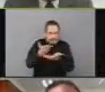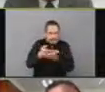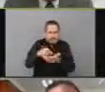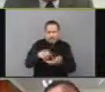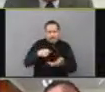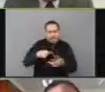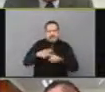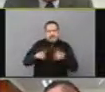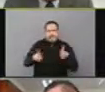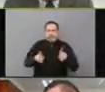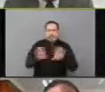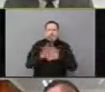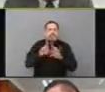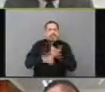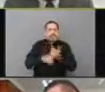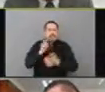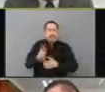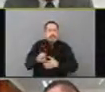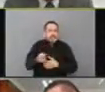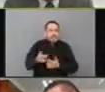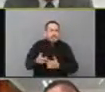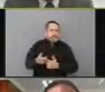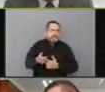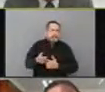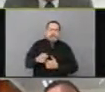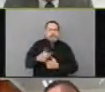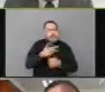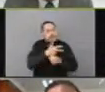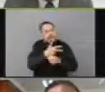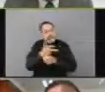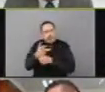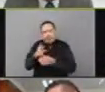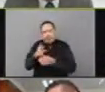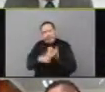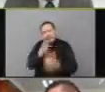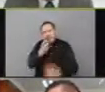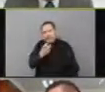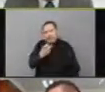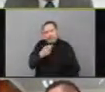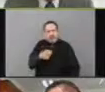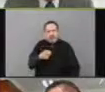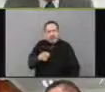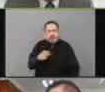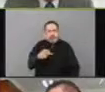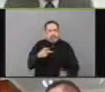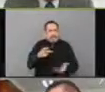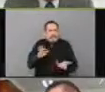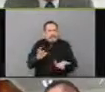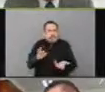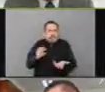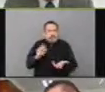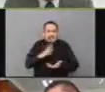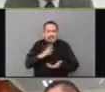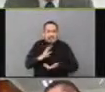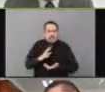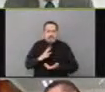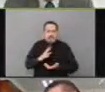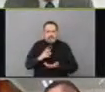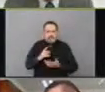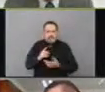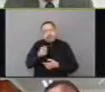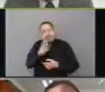proyecto, la aparición en estas condiciones no actualiza estos